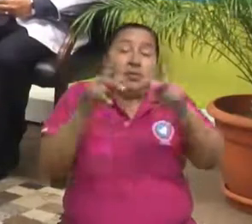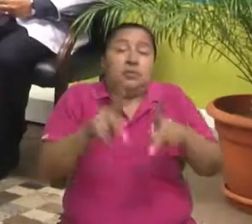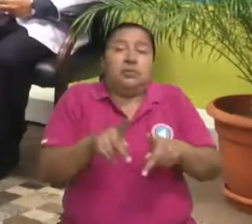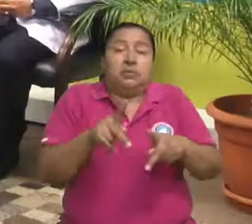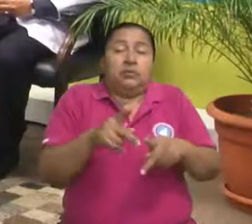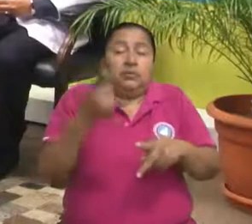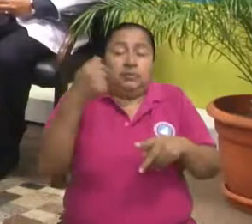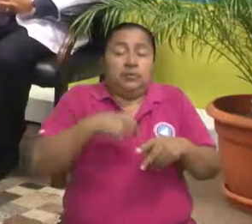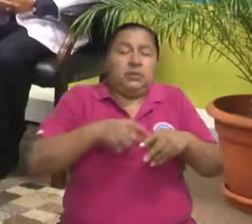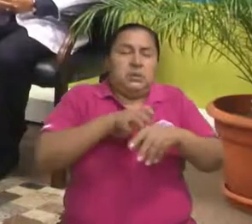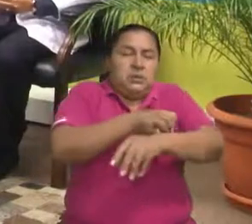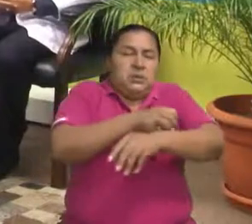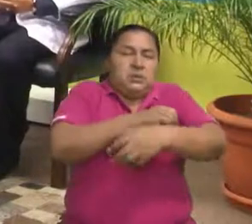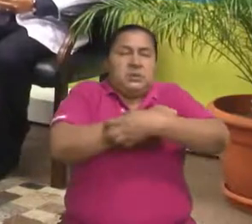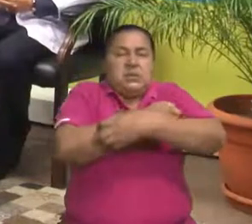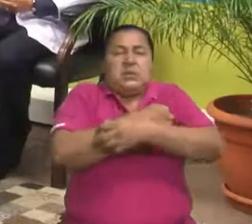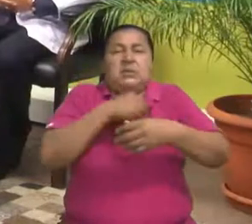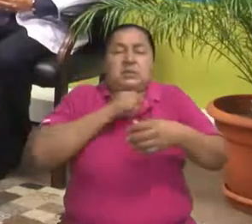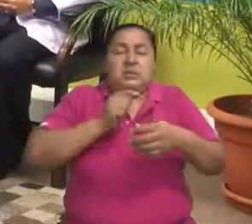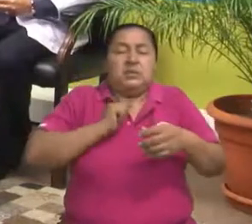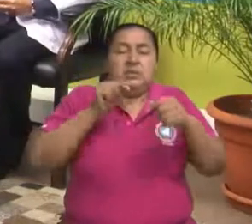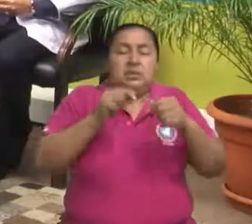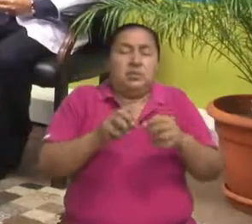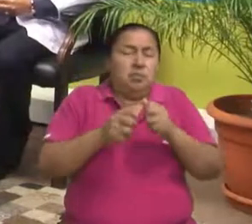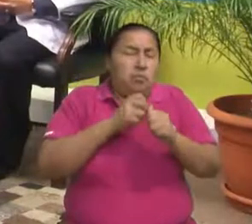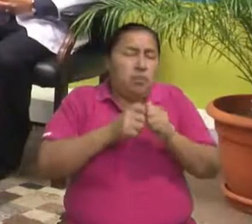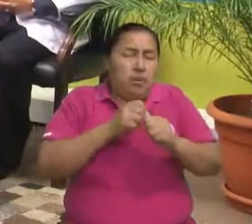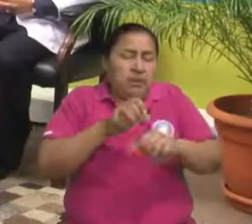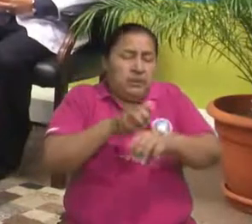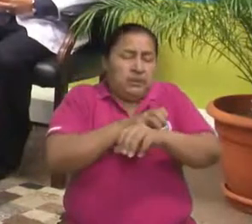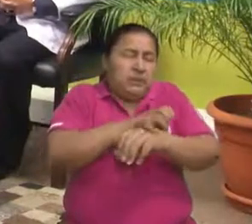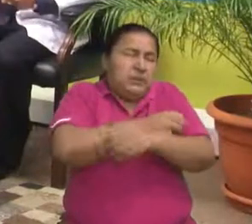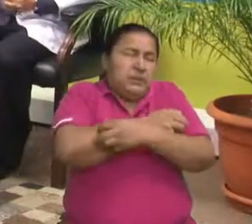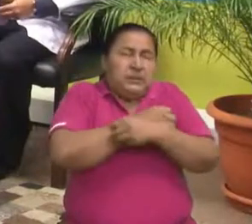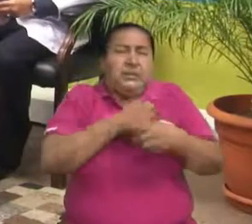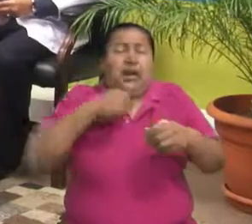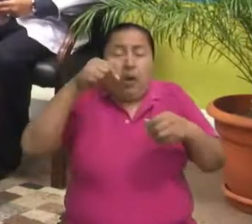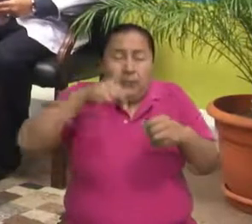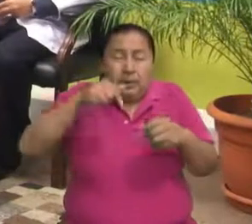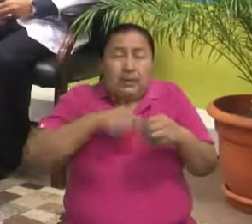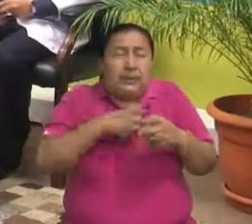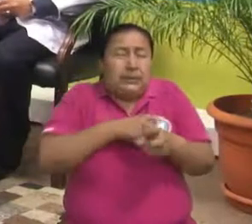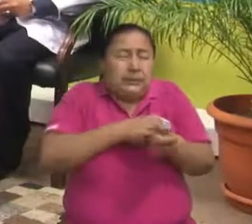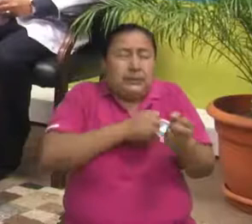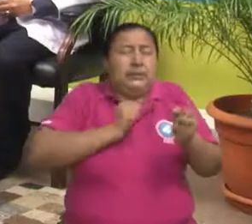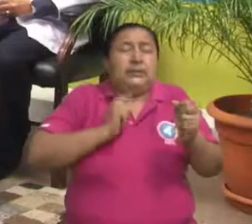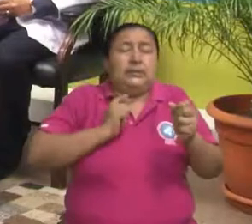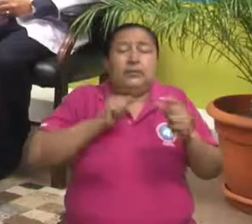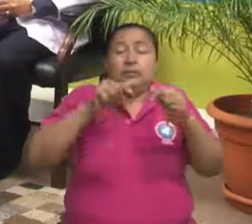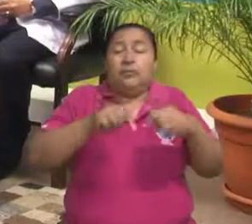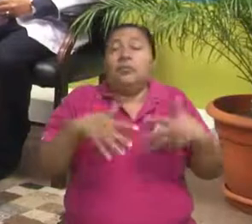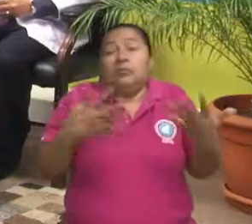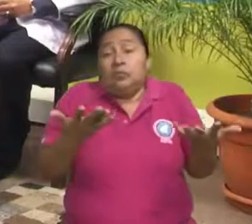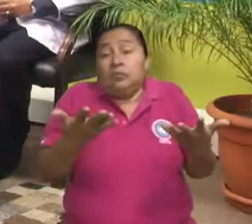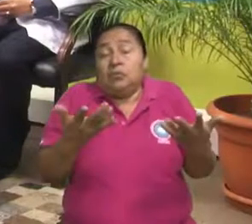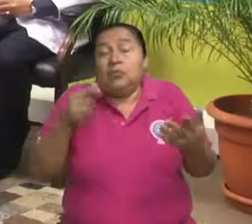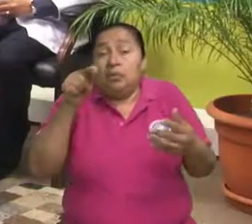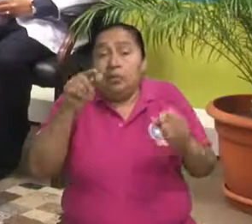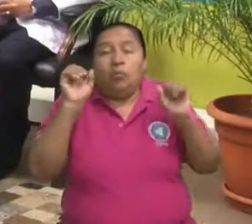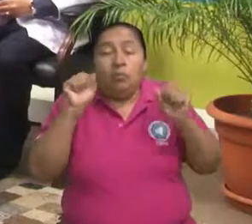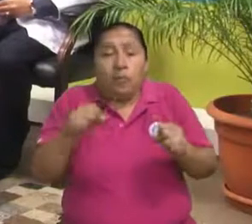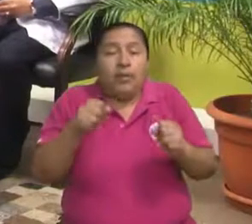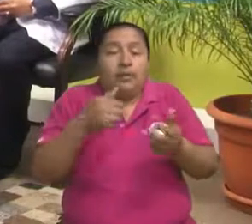es alérgica y anda con una crisis alérgica en ese momento, entonces es propenso o